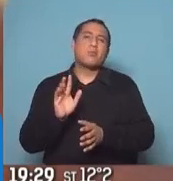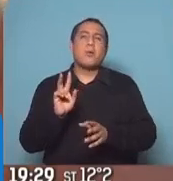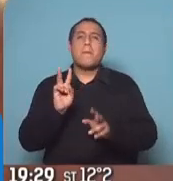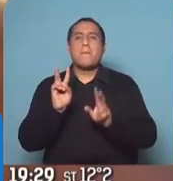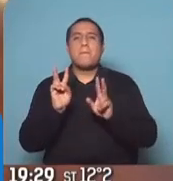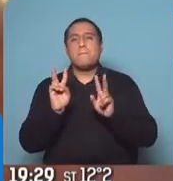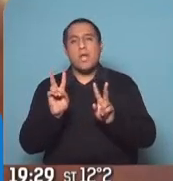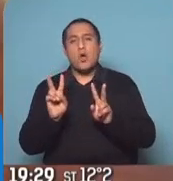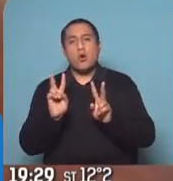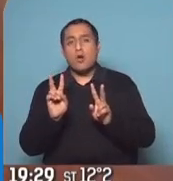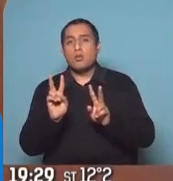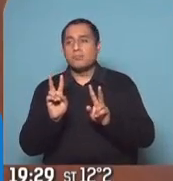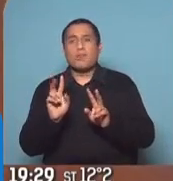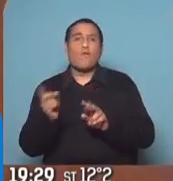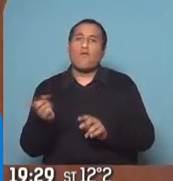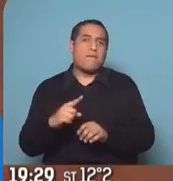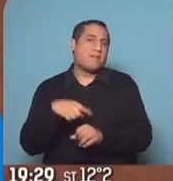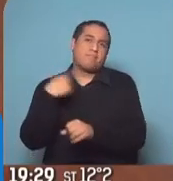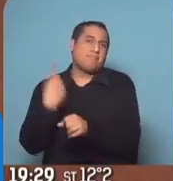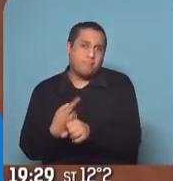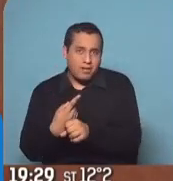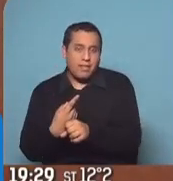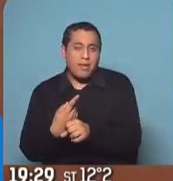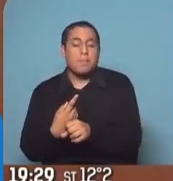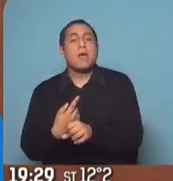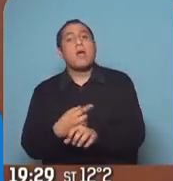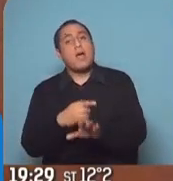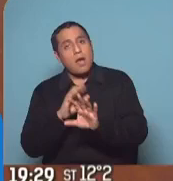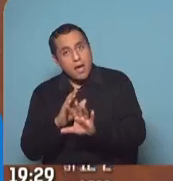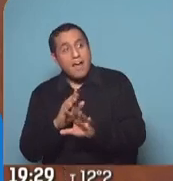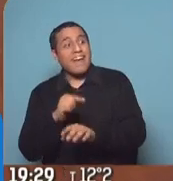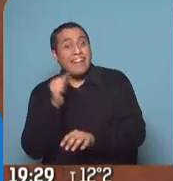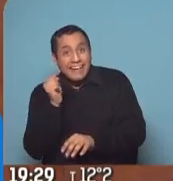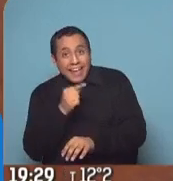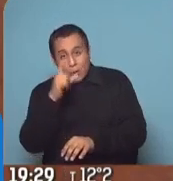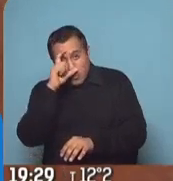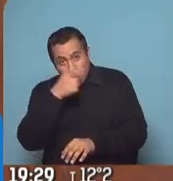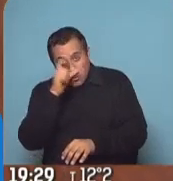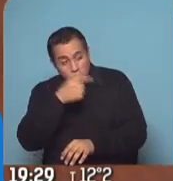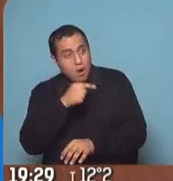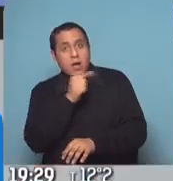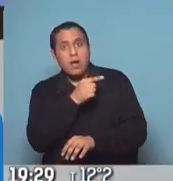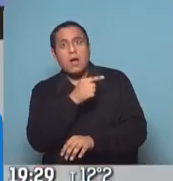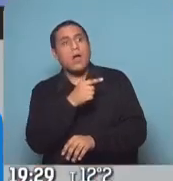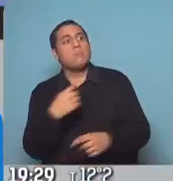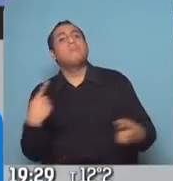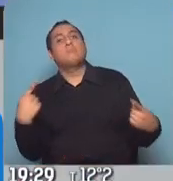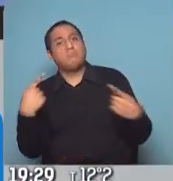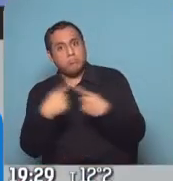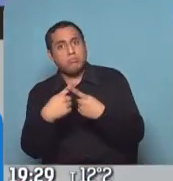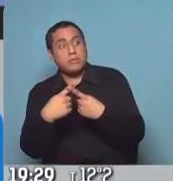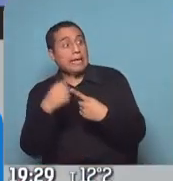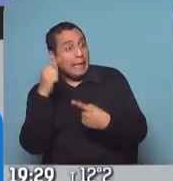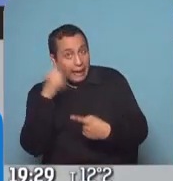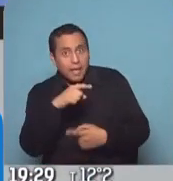volver. Eh, Aún así, Fernando, en la fuerza opositora, gana